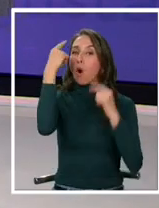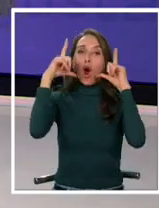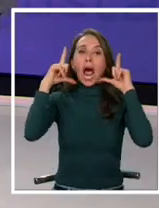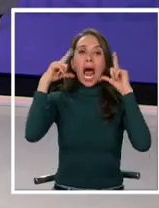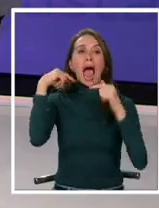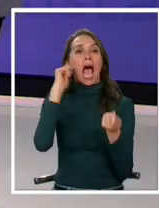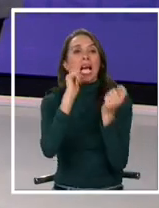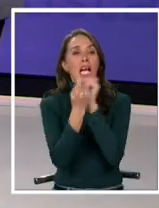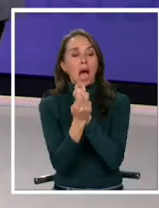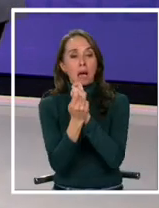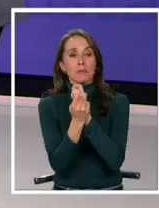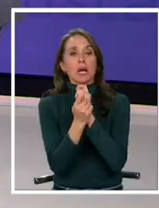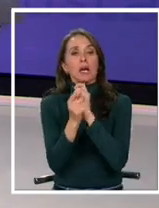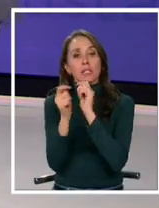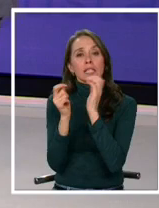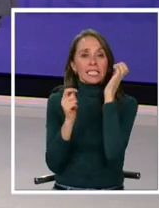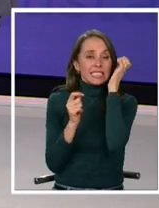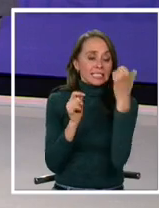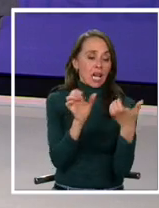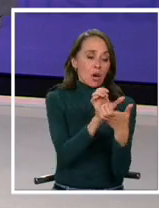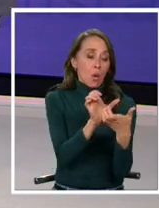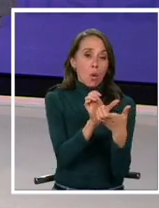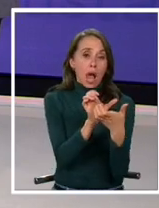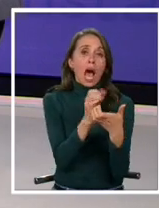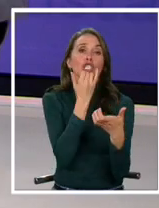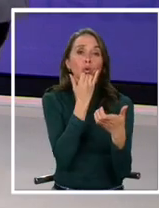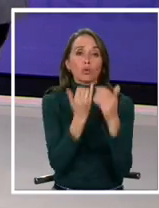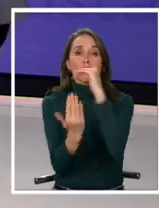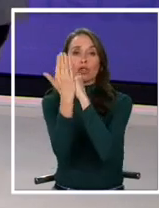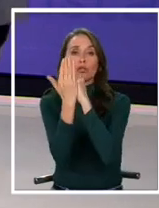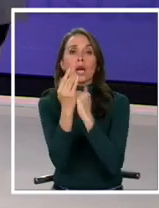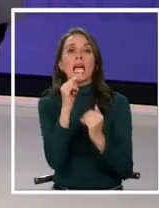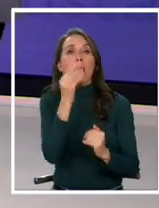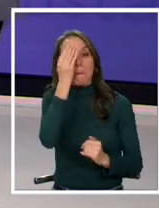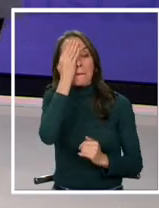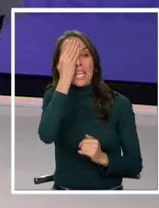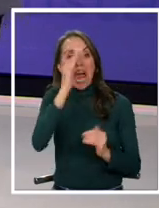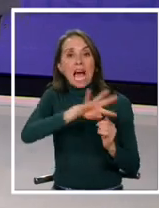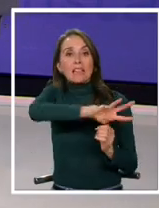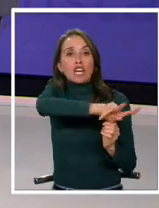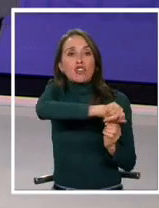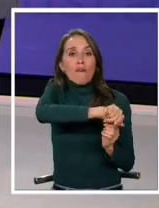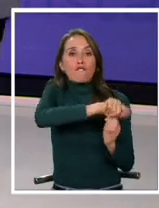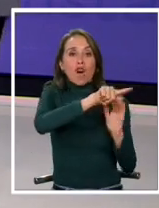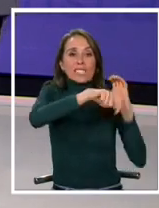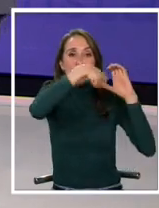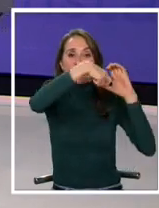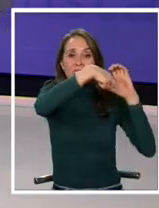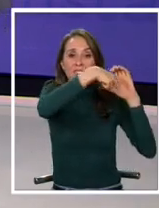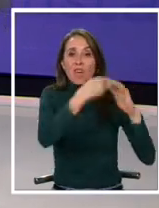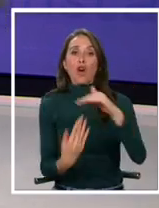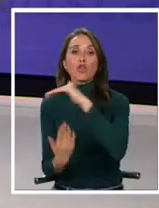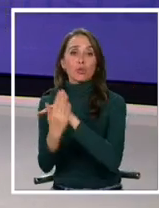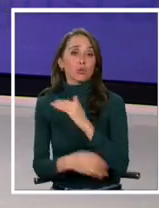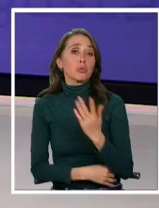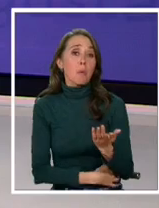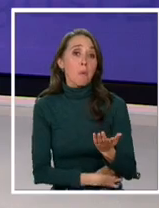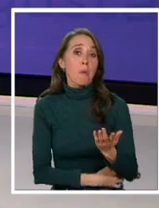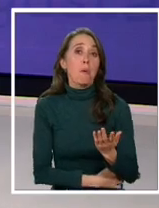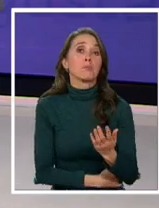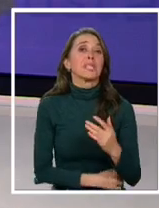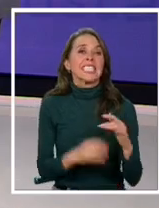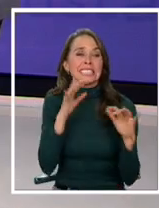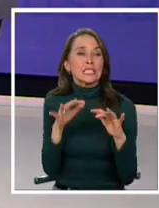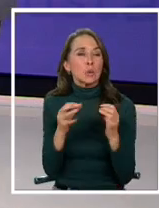y lo sube lo graba de Youtube con su celular y lo subió per es este es un pirateo es un pirateo que parece que se da harto en redes